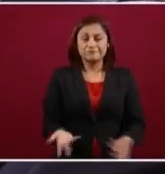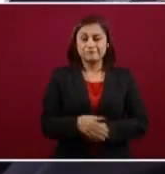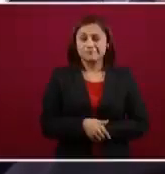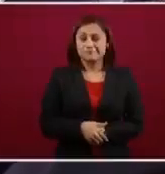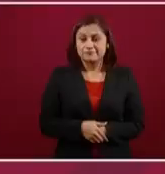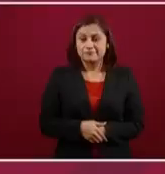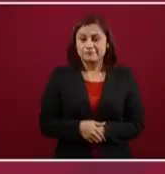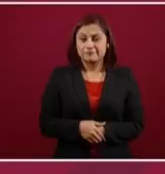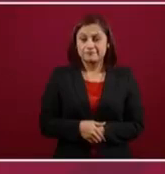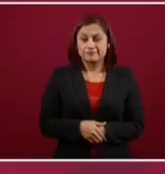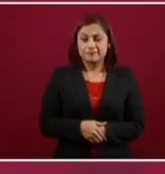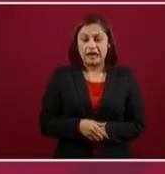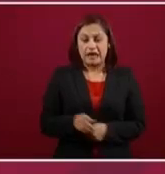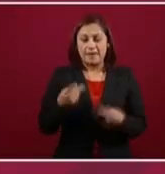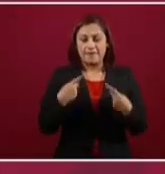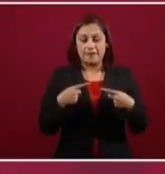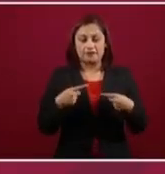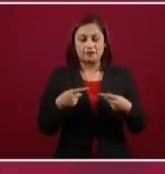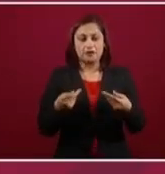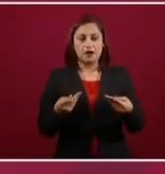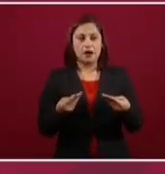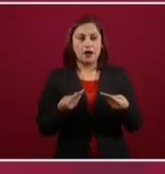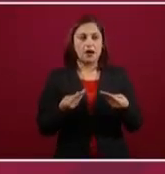Ya el subalterno